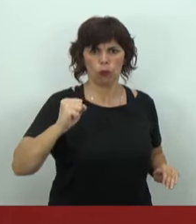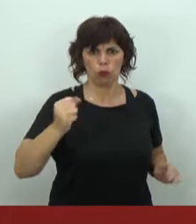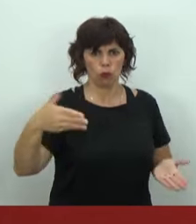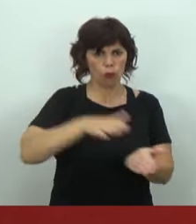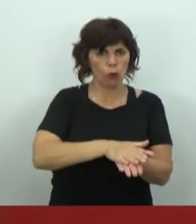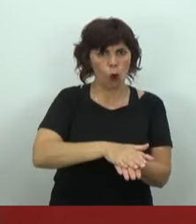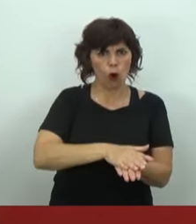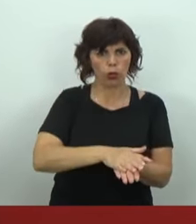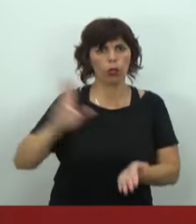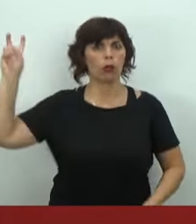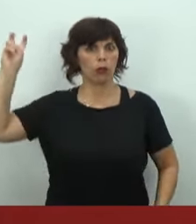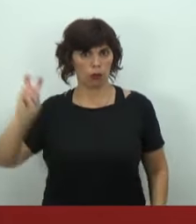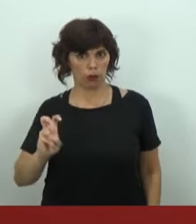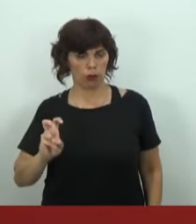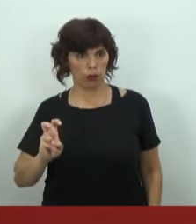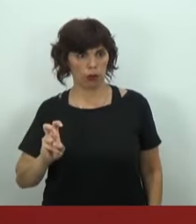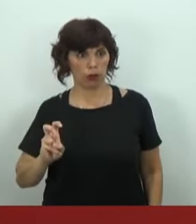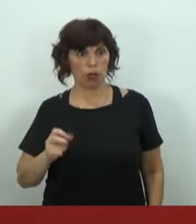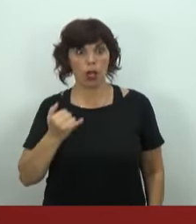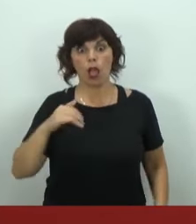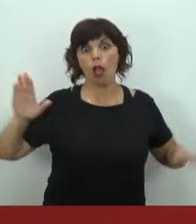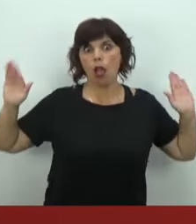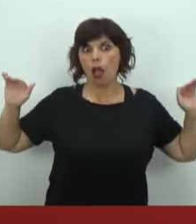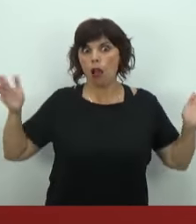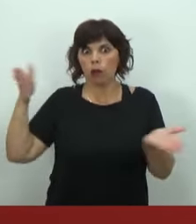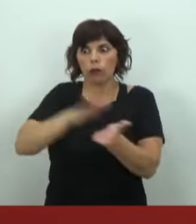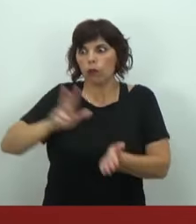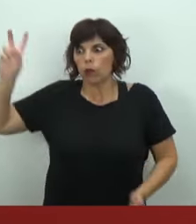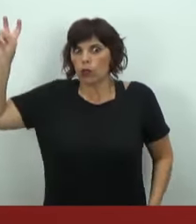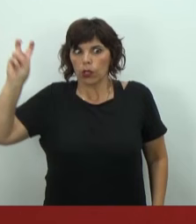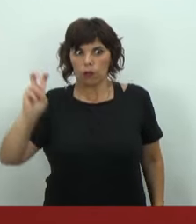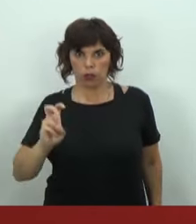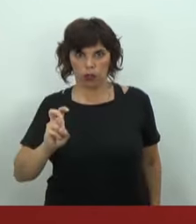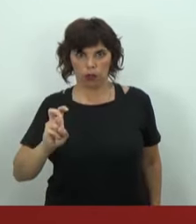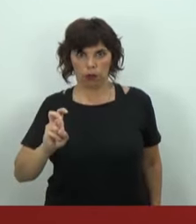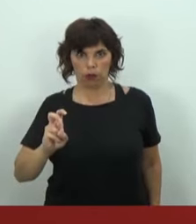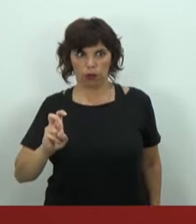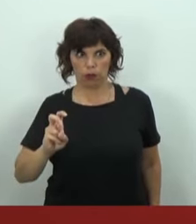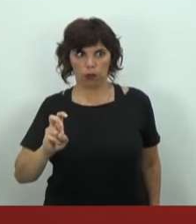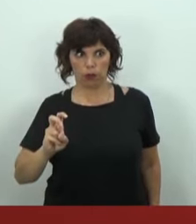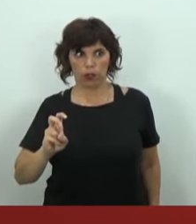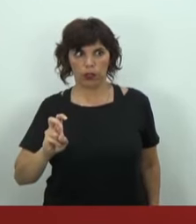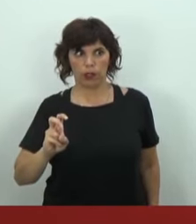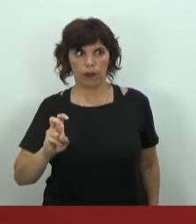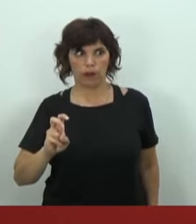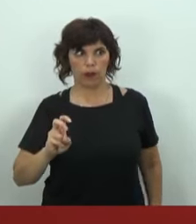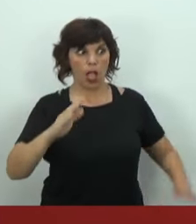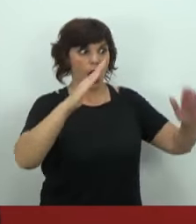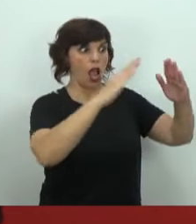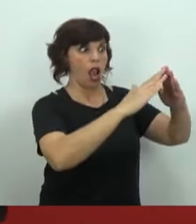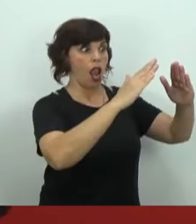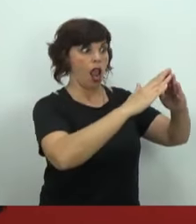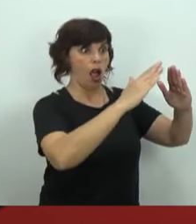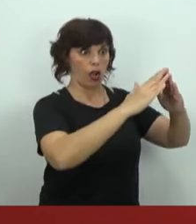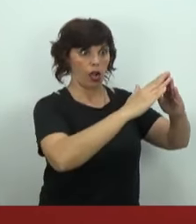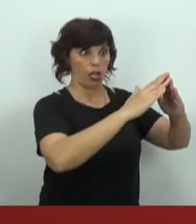Y dice que cuando el ángel de la muerte vino, él, siempre que vio una sangre, una puerta,